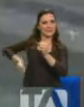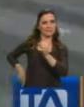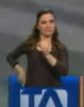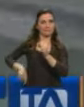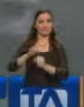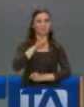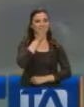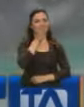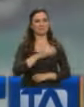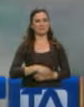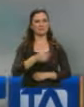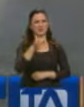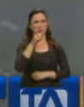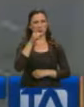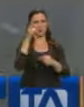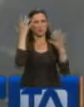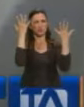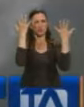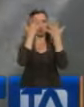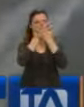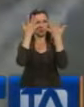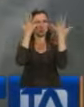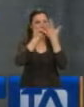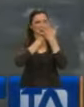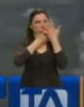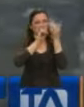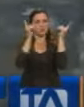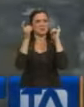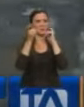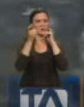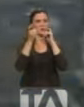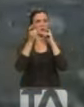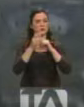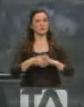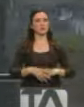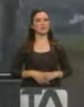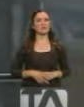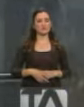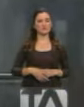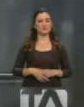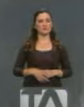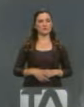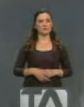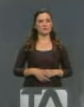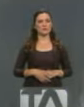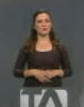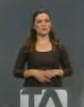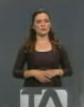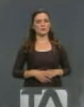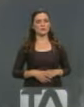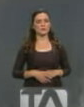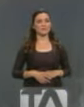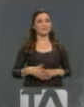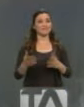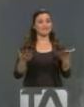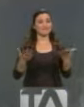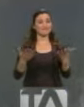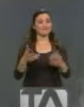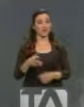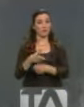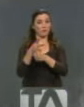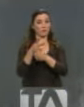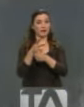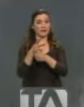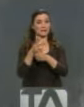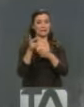no se ve nada. A ver si me la cambian. Vamos a otro punto, ya que está un poco distorsionada esa cámara. La mañana amanecieron, parece, con frío las cámaras de la